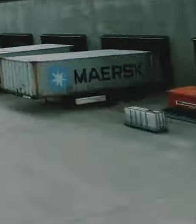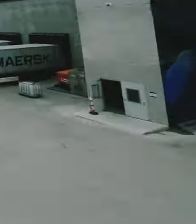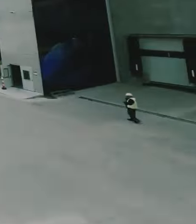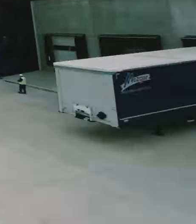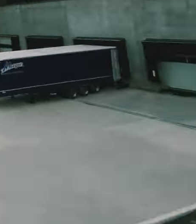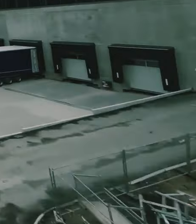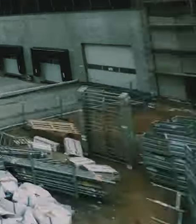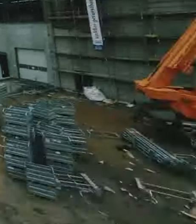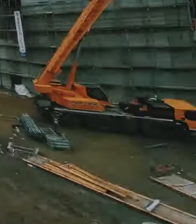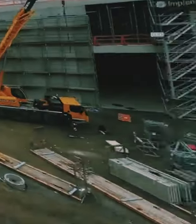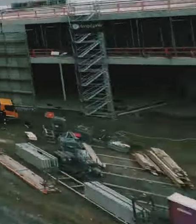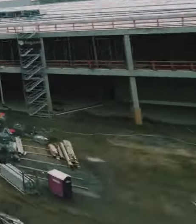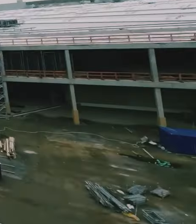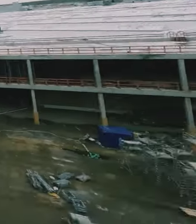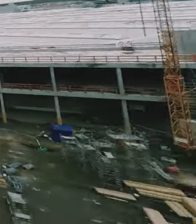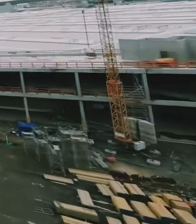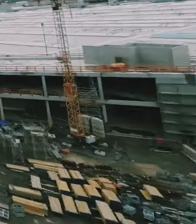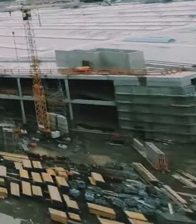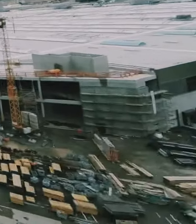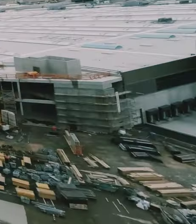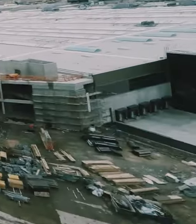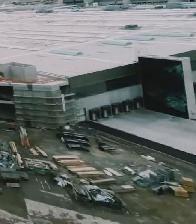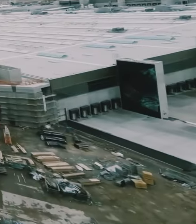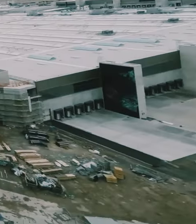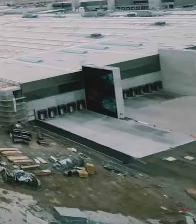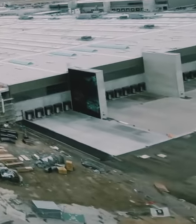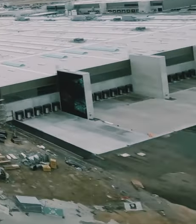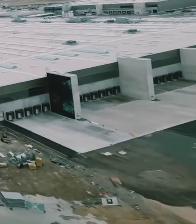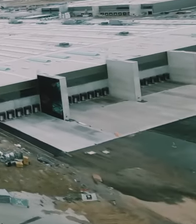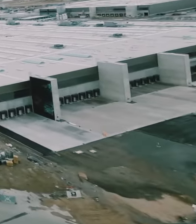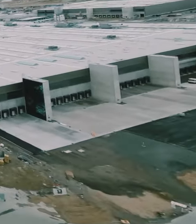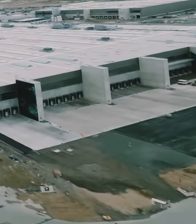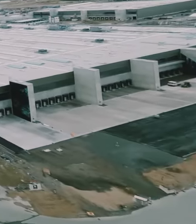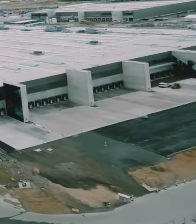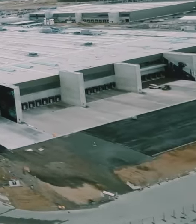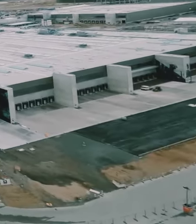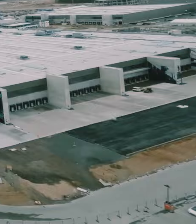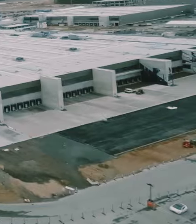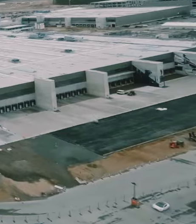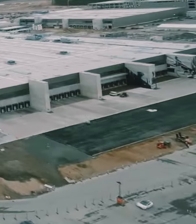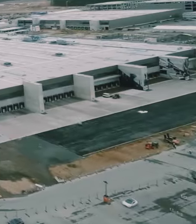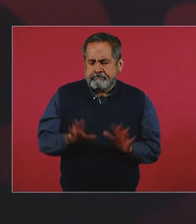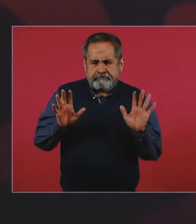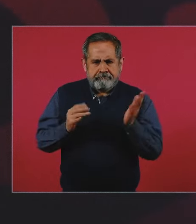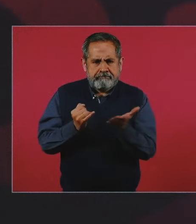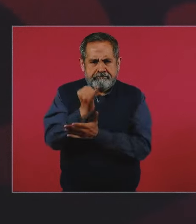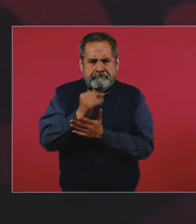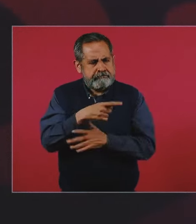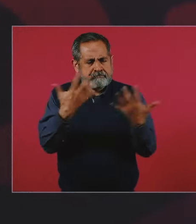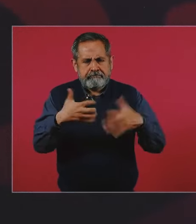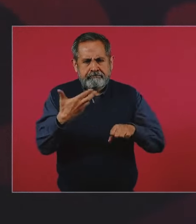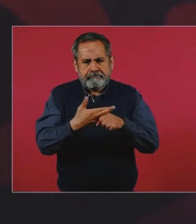sostiene que la suspensión tiene un tufo electoral y especulativo. Pues es una decisión que tomó esta